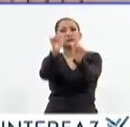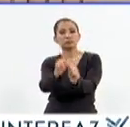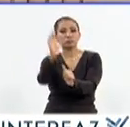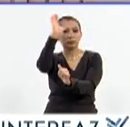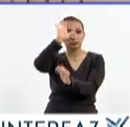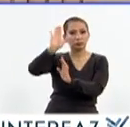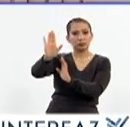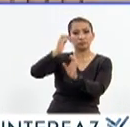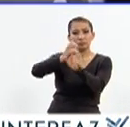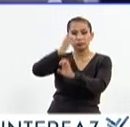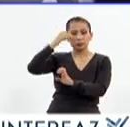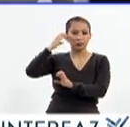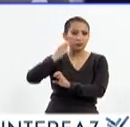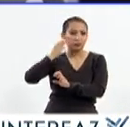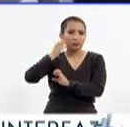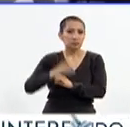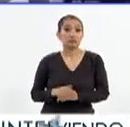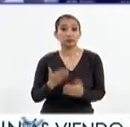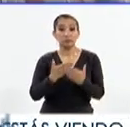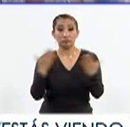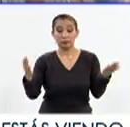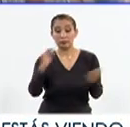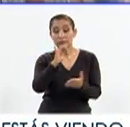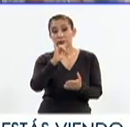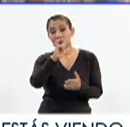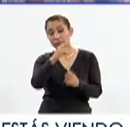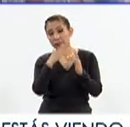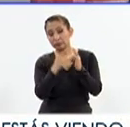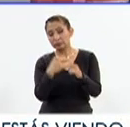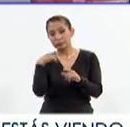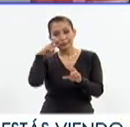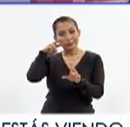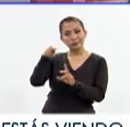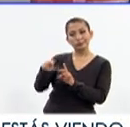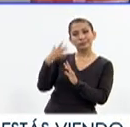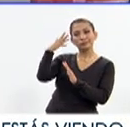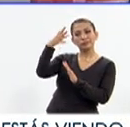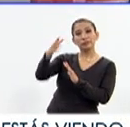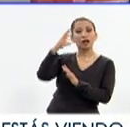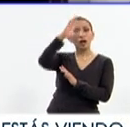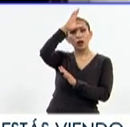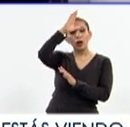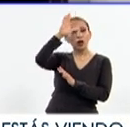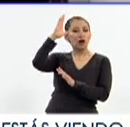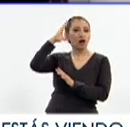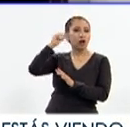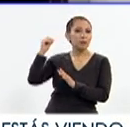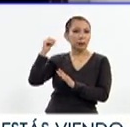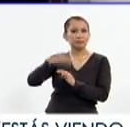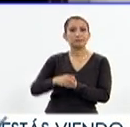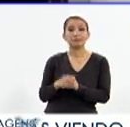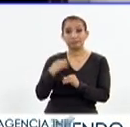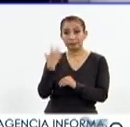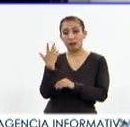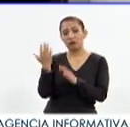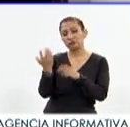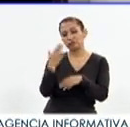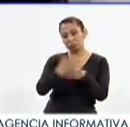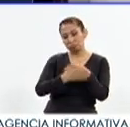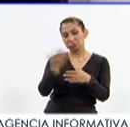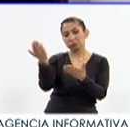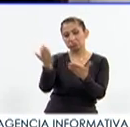artística y cultural del Estado de Nuevo León. Ahora la Filminería dirigirá su mirada hacia el Estado de Colima. Desde luego traeremos nuestras